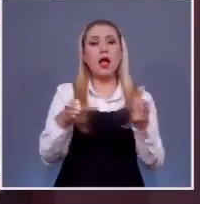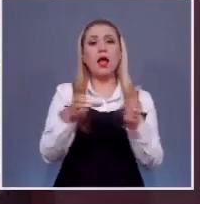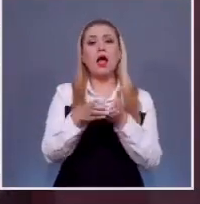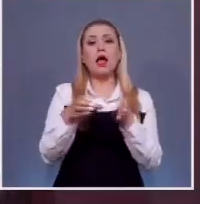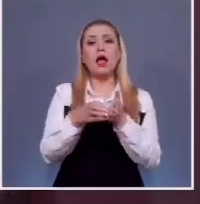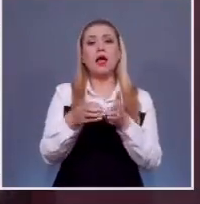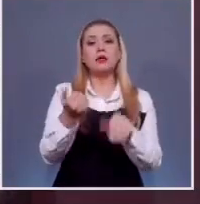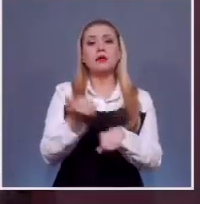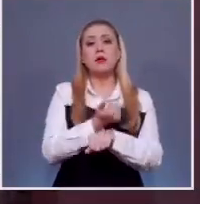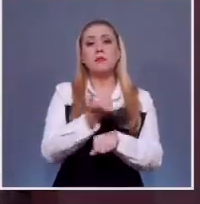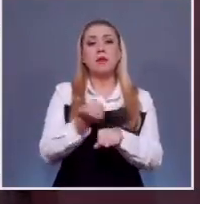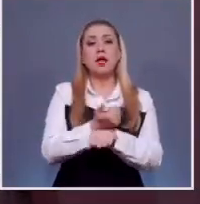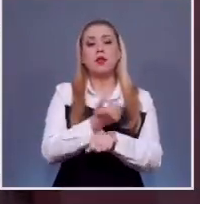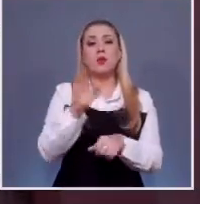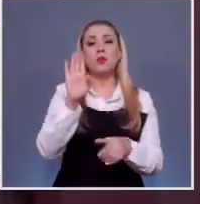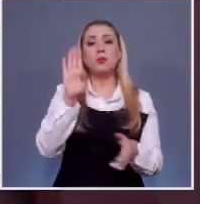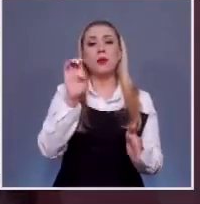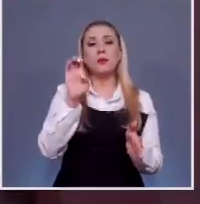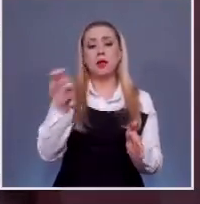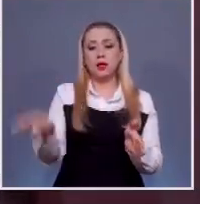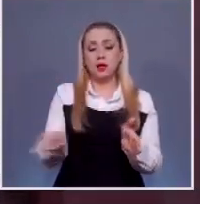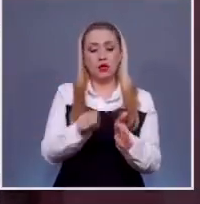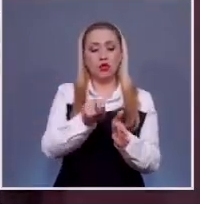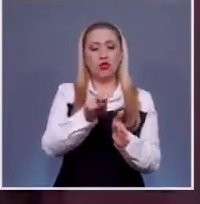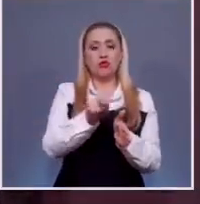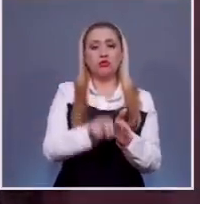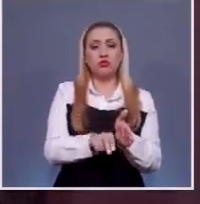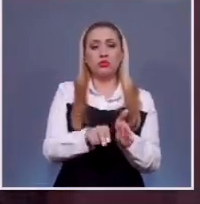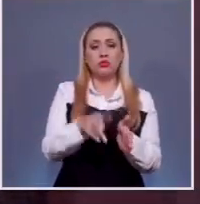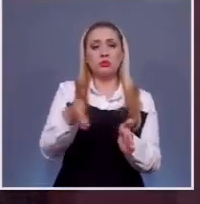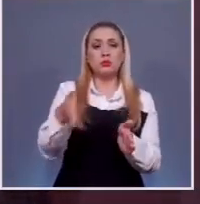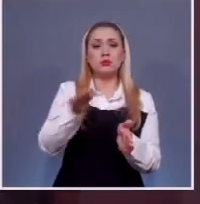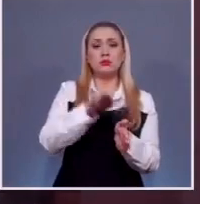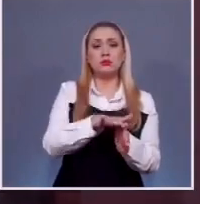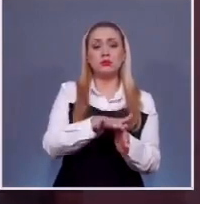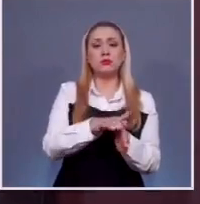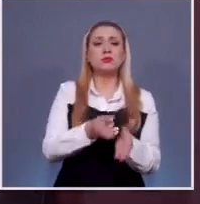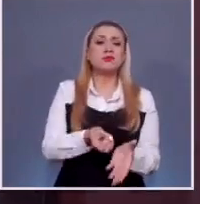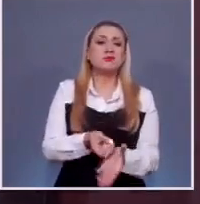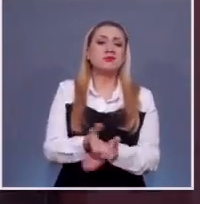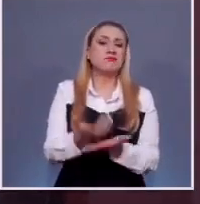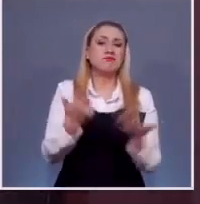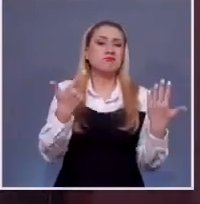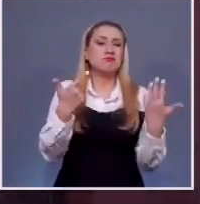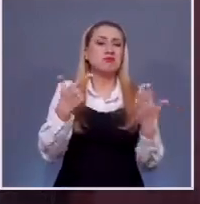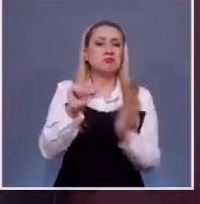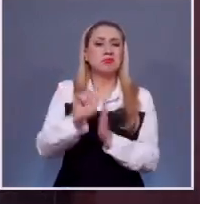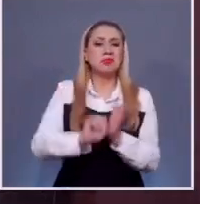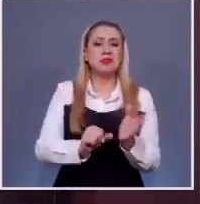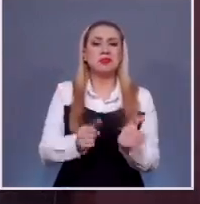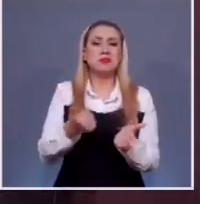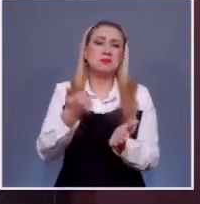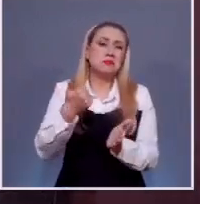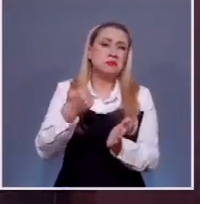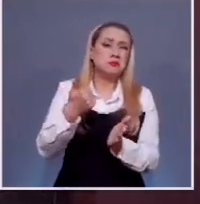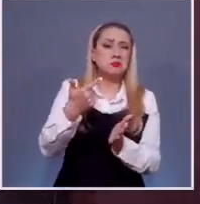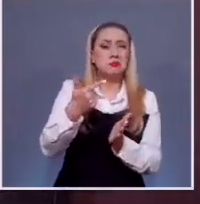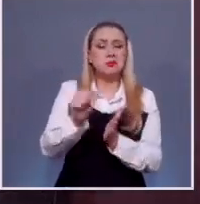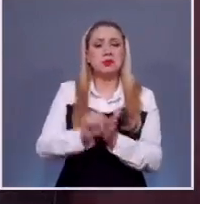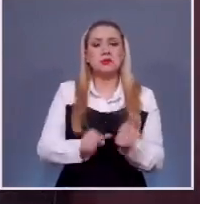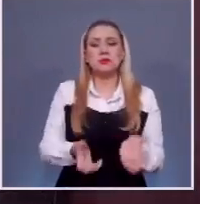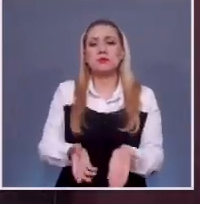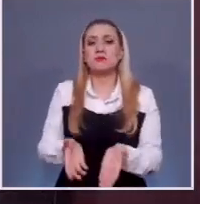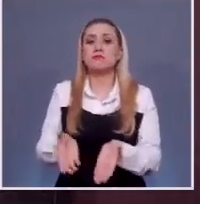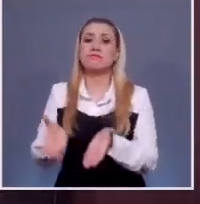bebé, muerto, pequeño, quizás un prematuro, pero se lo entregaron así. Yo me quedé impactada cuando me dijo eso. Bueno, ¿dónde está el acta